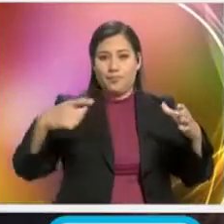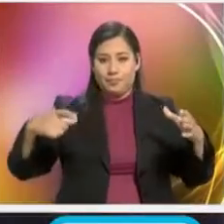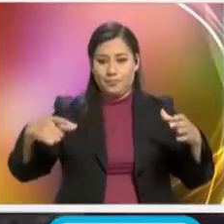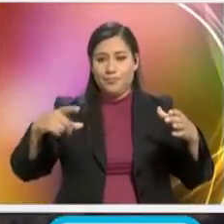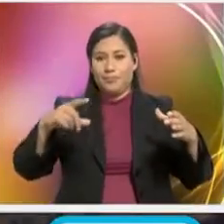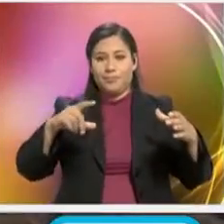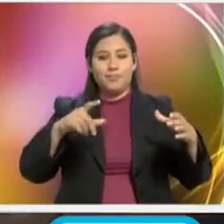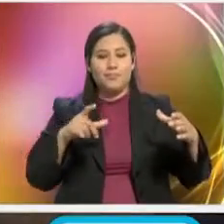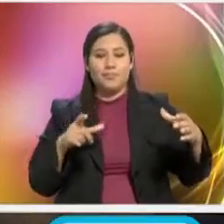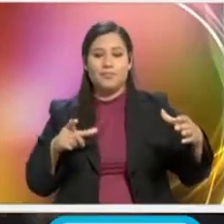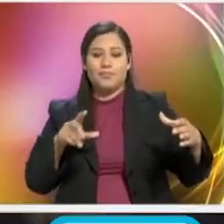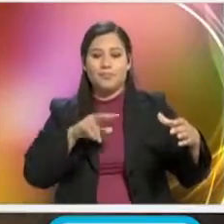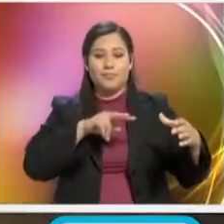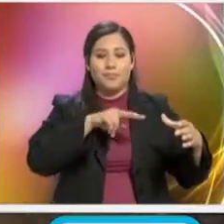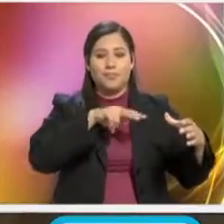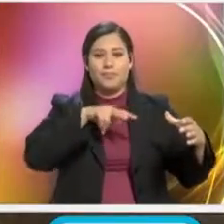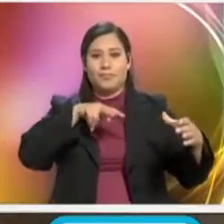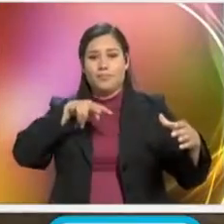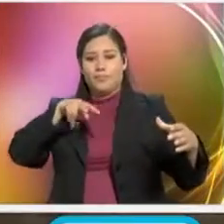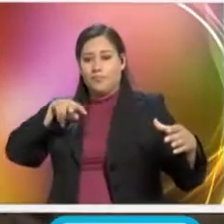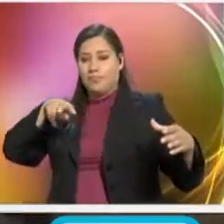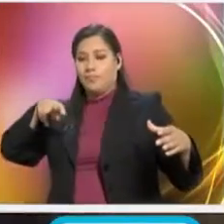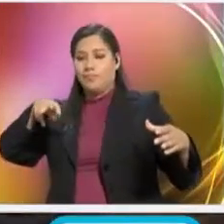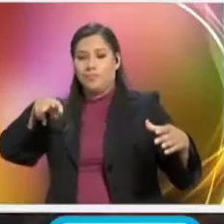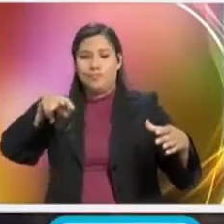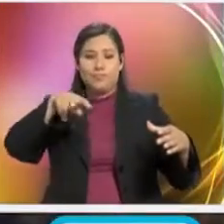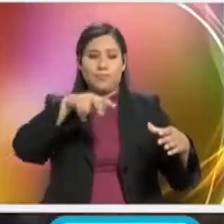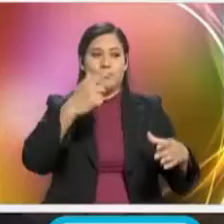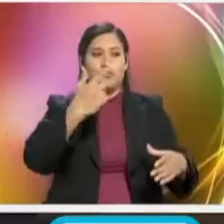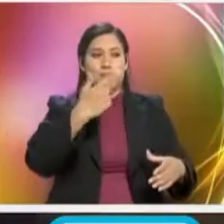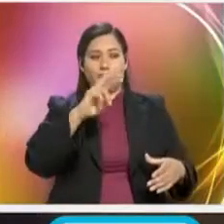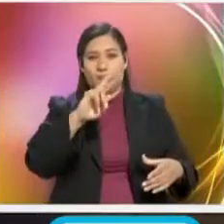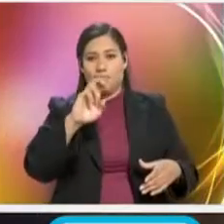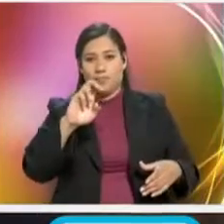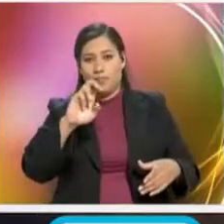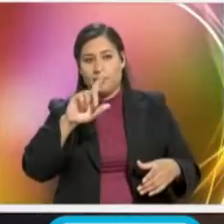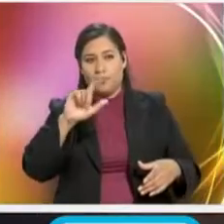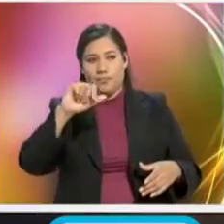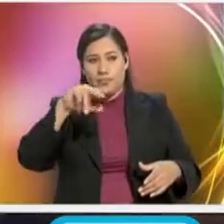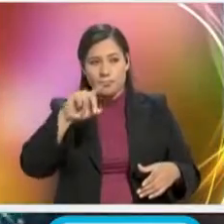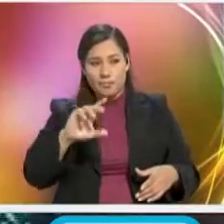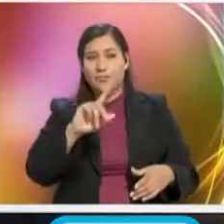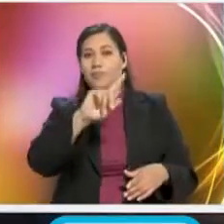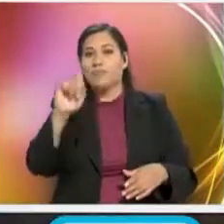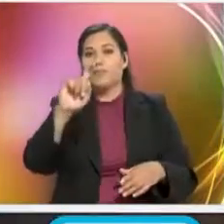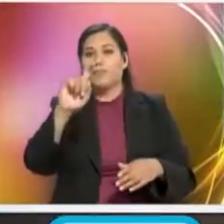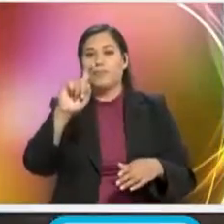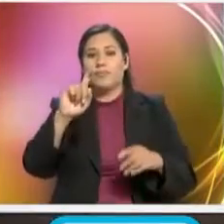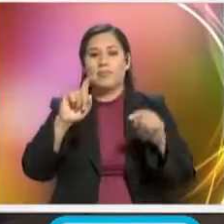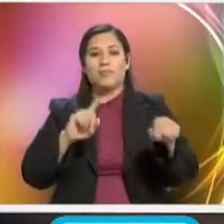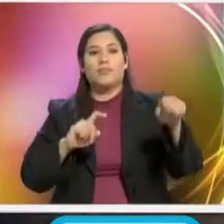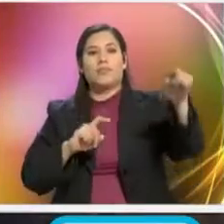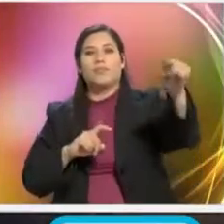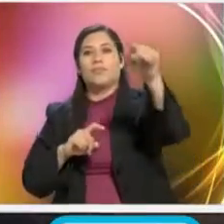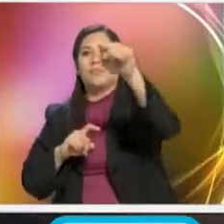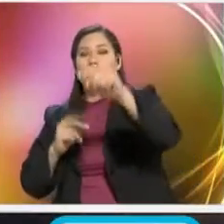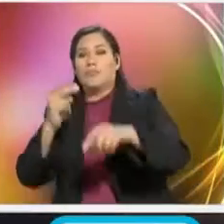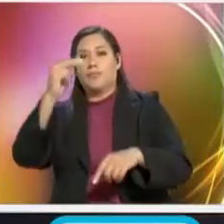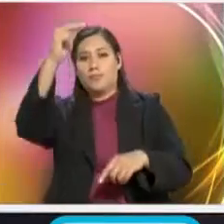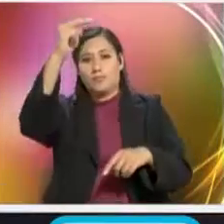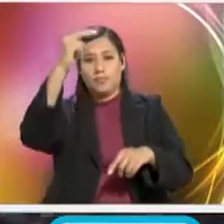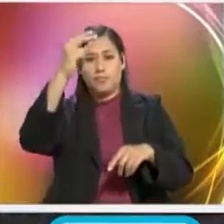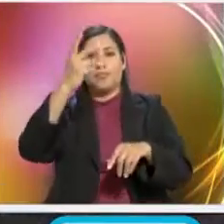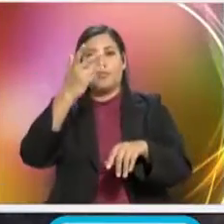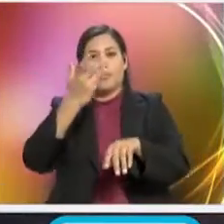360 grados. Los glaciares de Greenland son muchísimos, Qué son maravilla. casi, son más de un centenar de glaciares. Al norte, esto está cerca